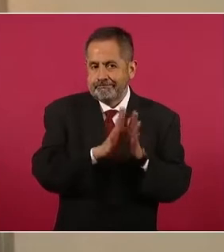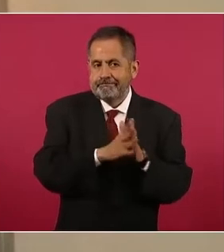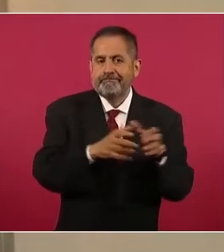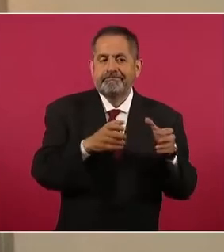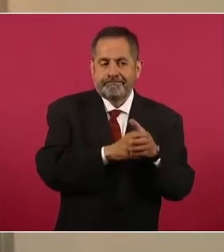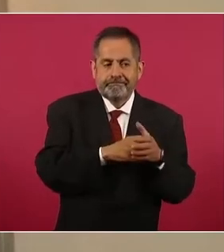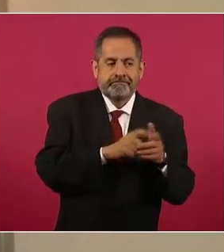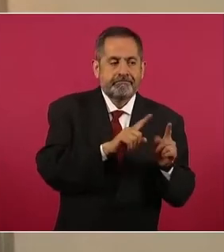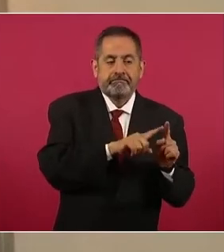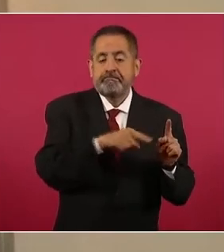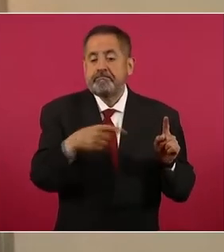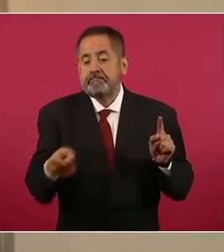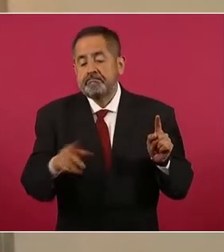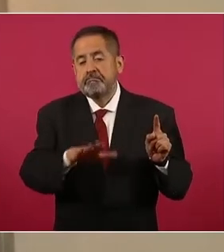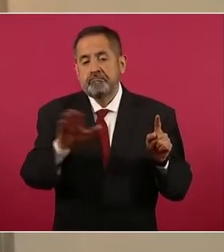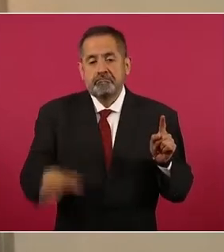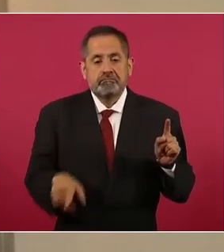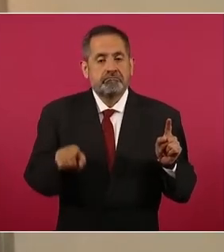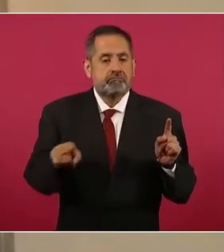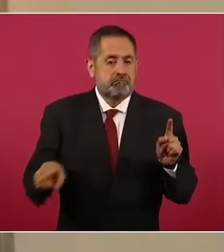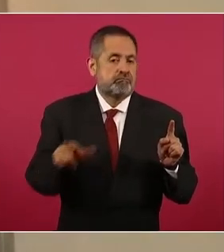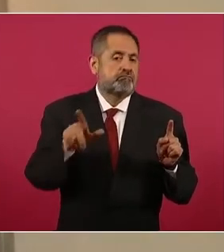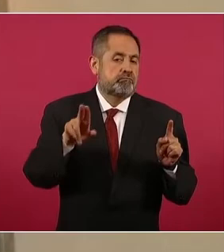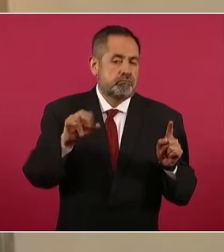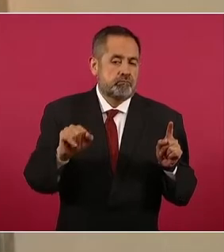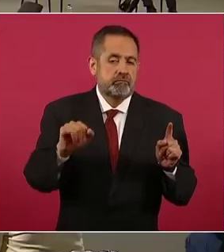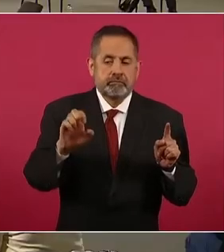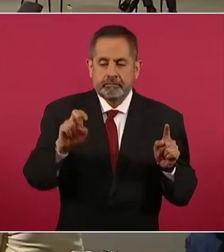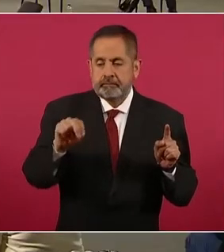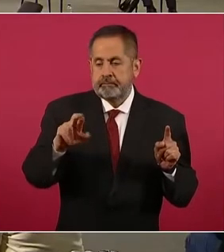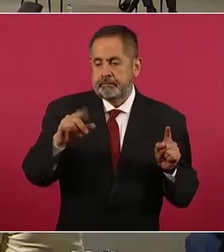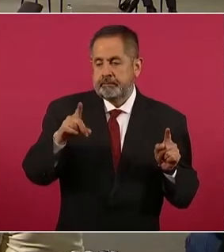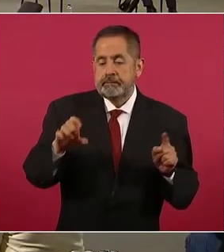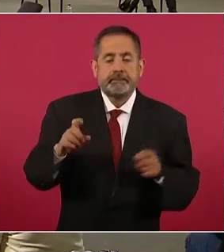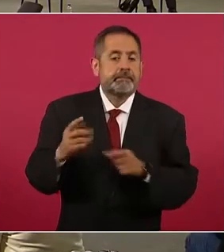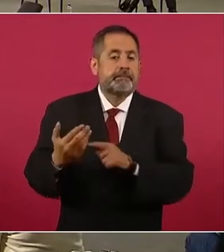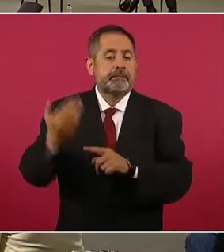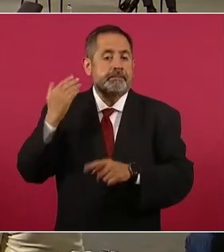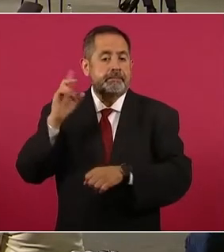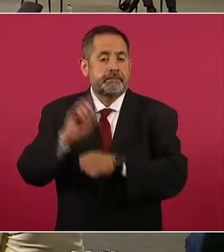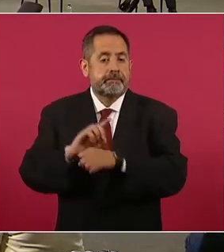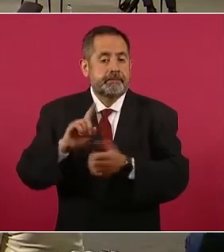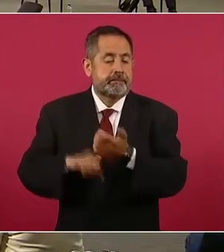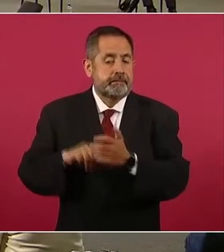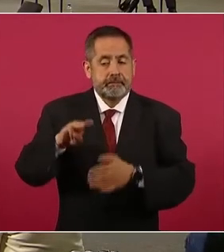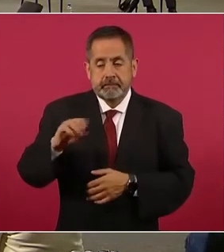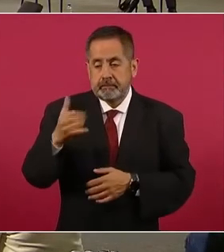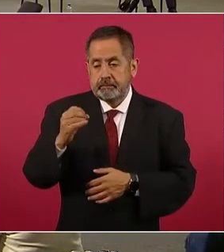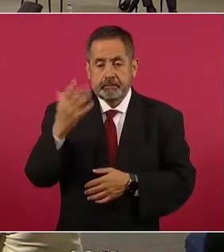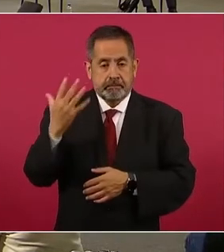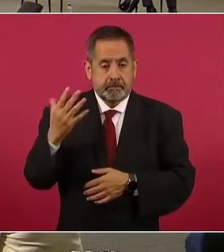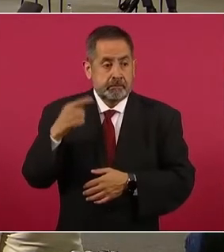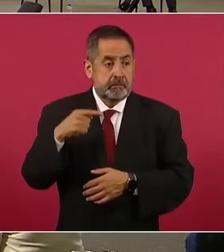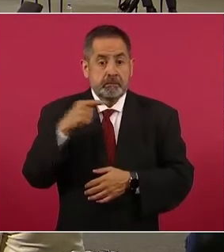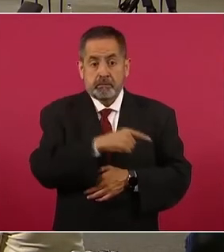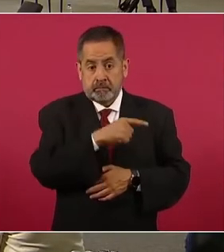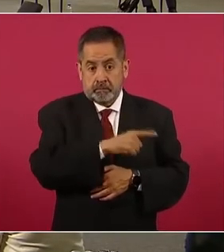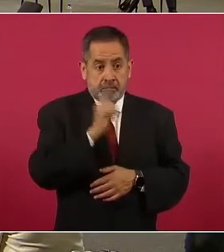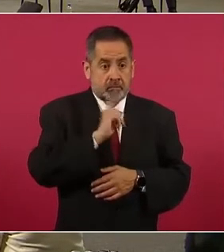muerte por homicidio de Luis Enrique Ramírez, ocurrido el pasado 5 de mayo. Ella se presentó a la